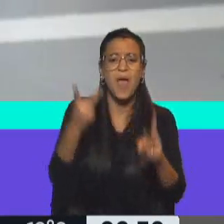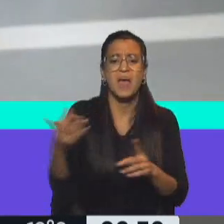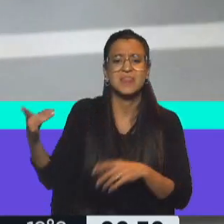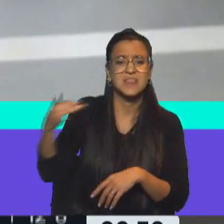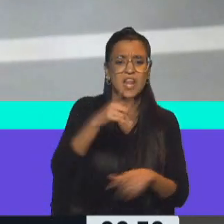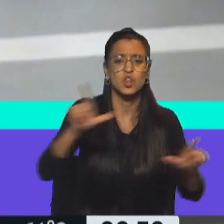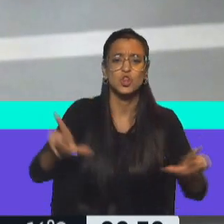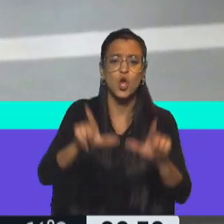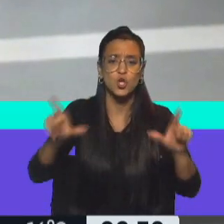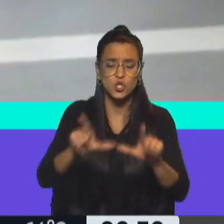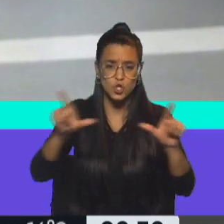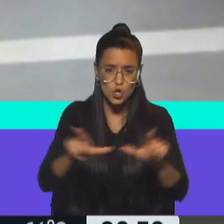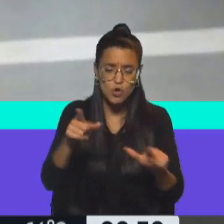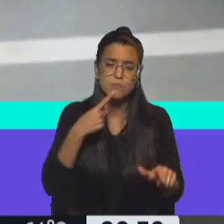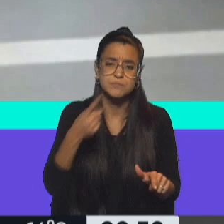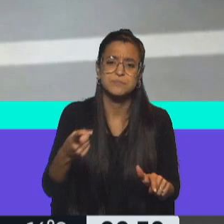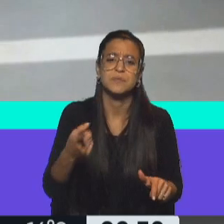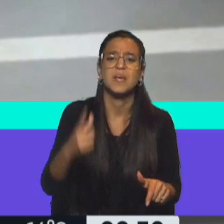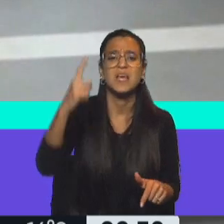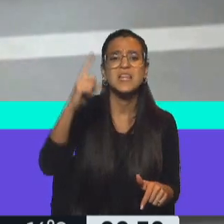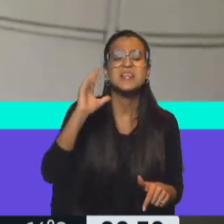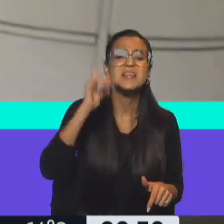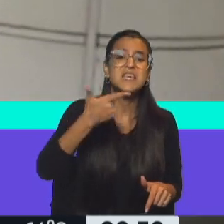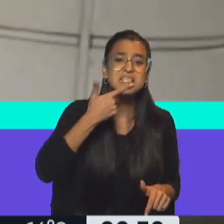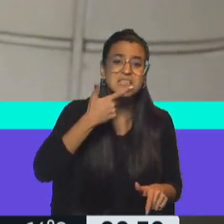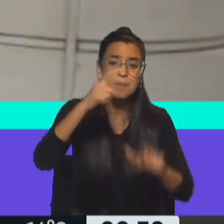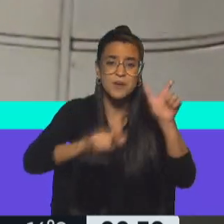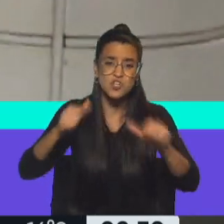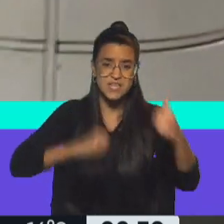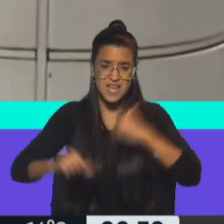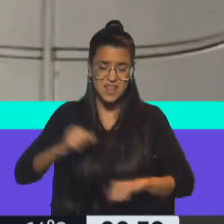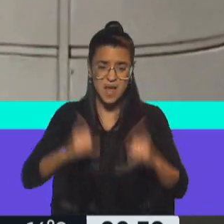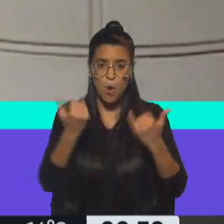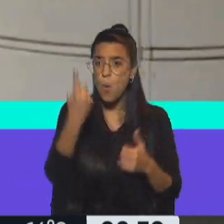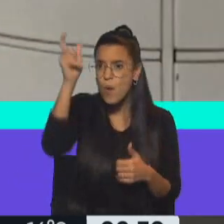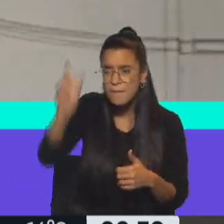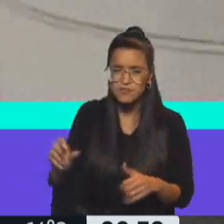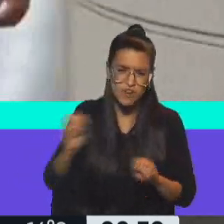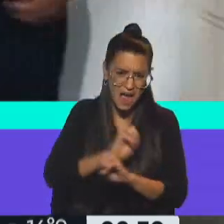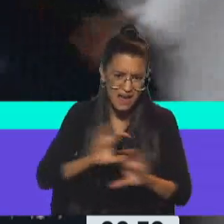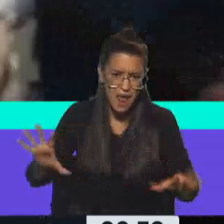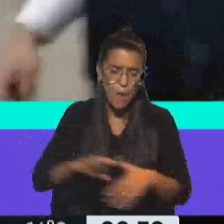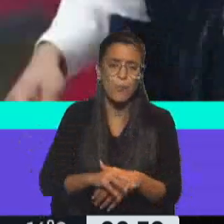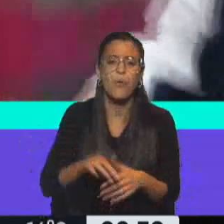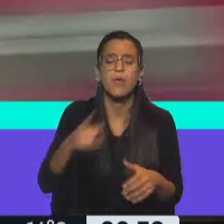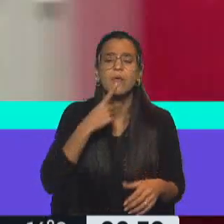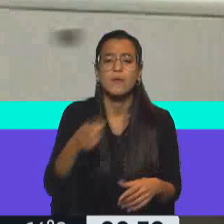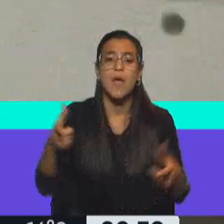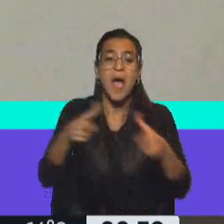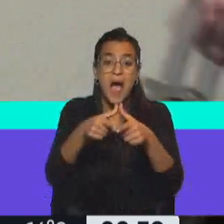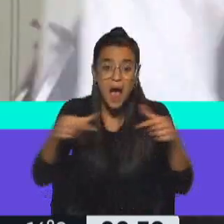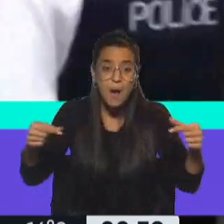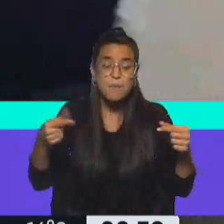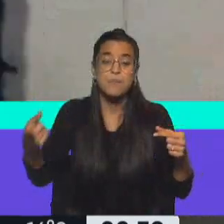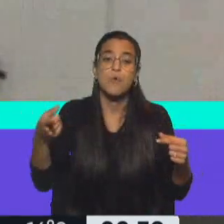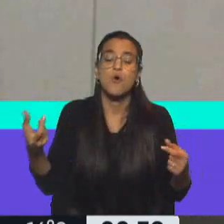en Tokio y dejó al menos 17 heridos, uno de gravedad. Mientras, en todo Japón,